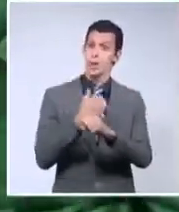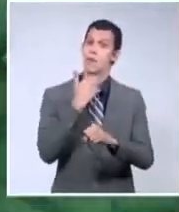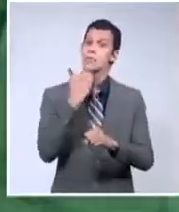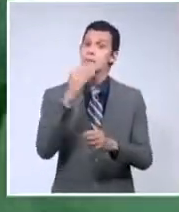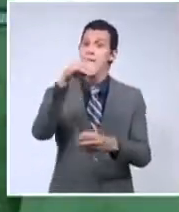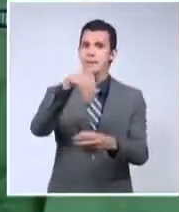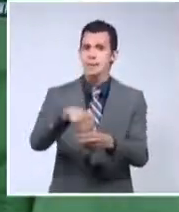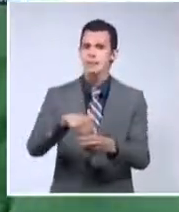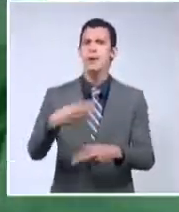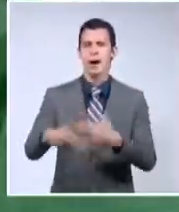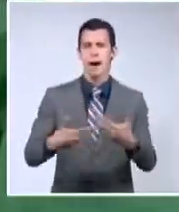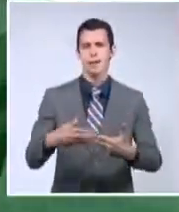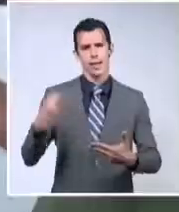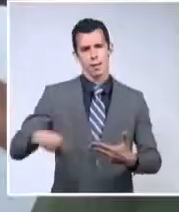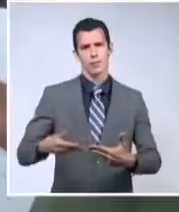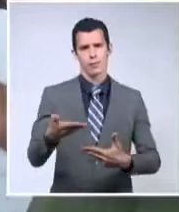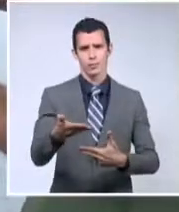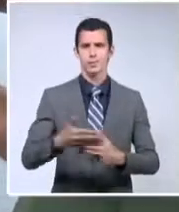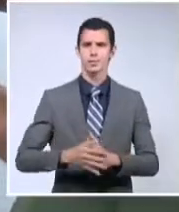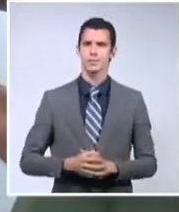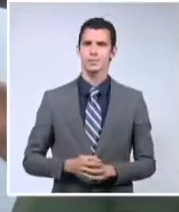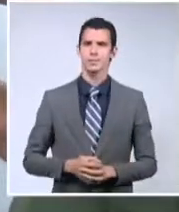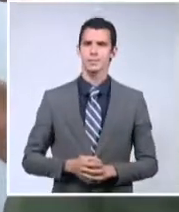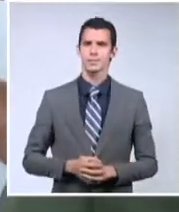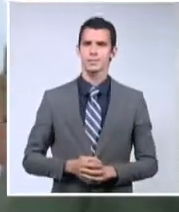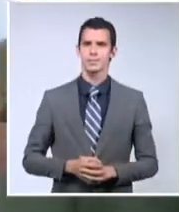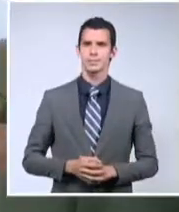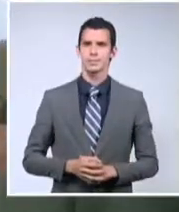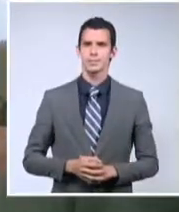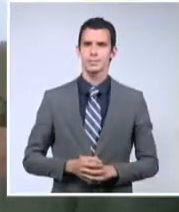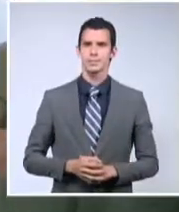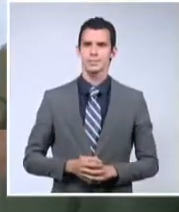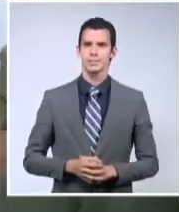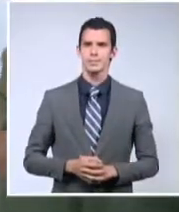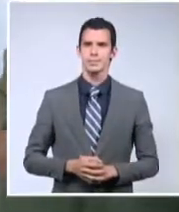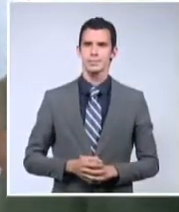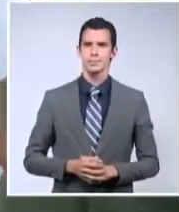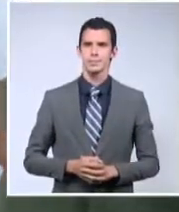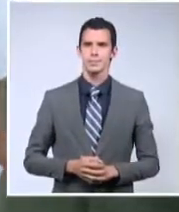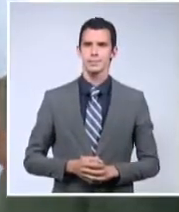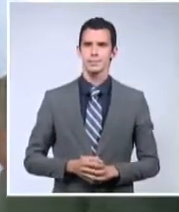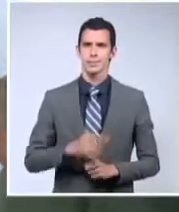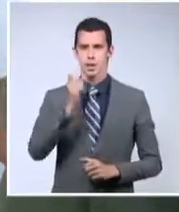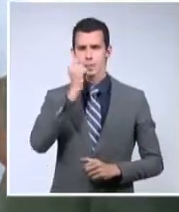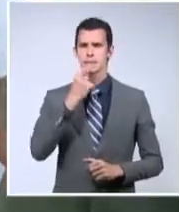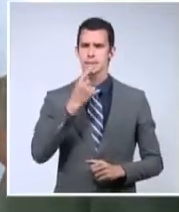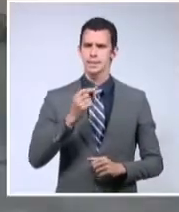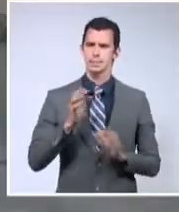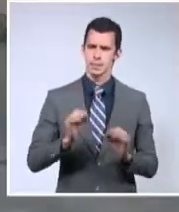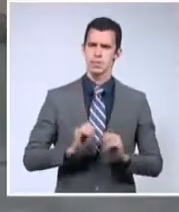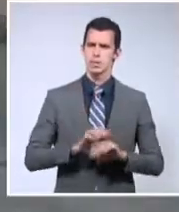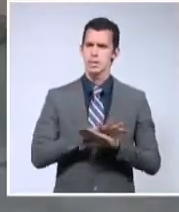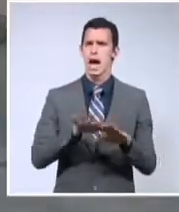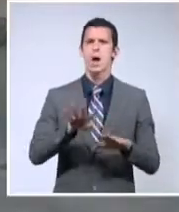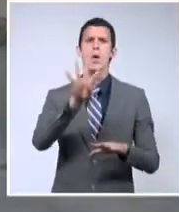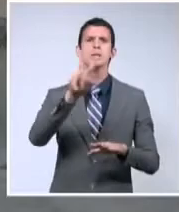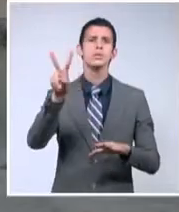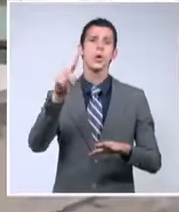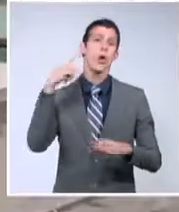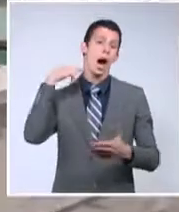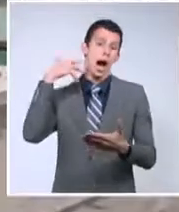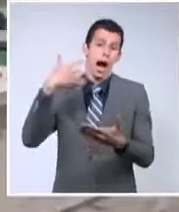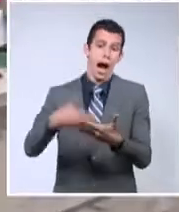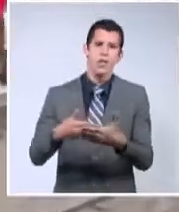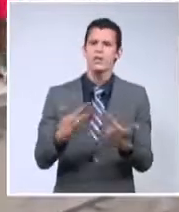aniversario 42 de la universidad antes mencionada. En el contexto del aniversario 42 de la UMI, considerando